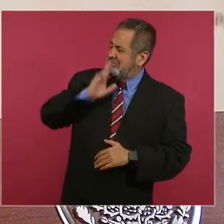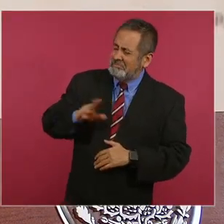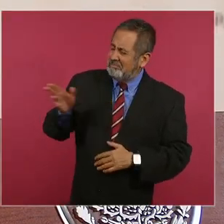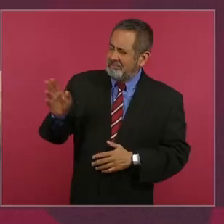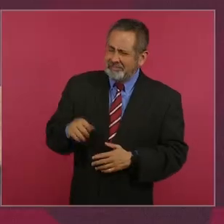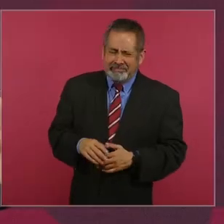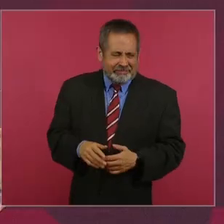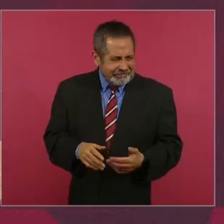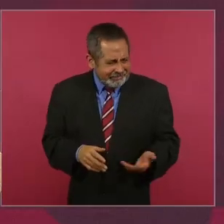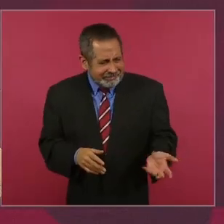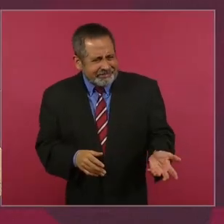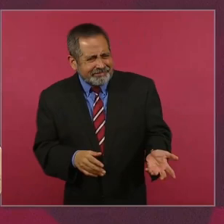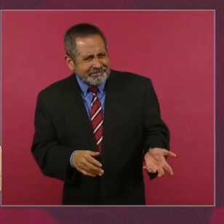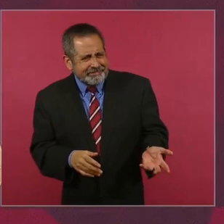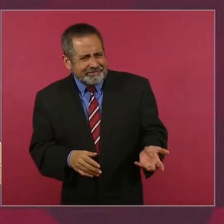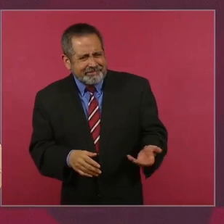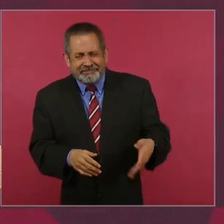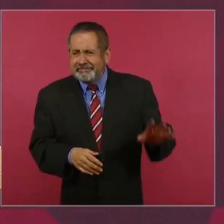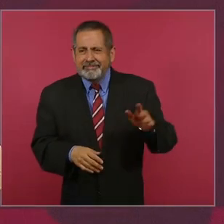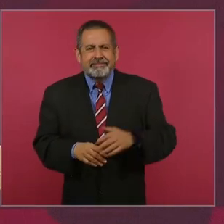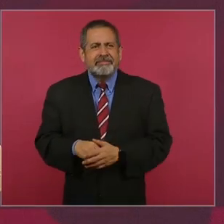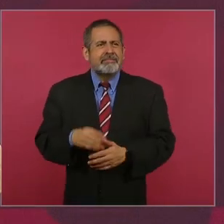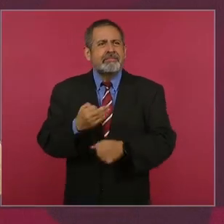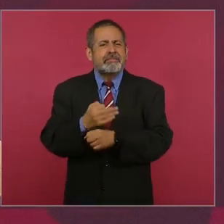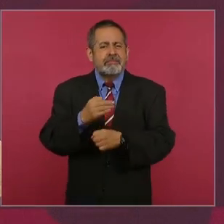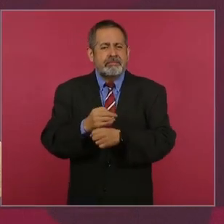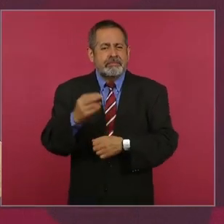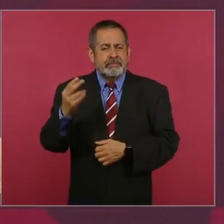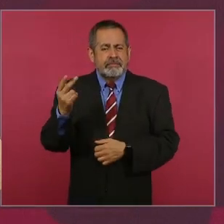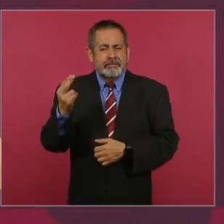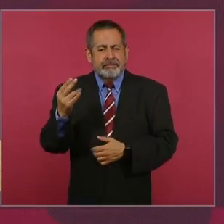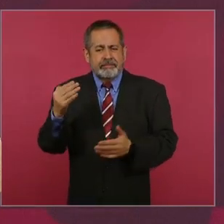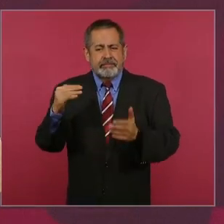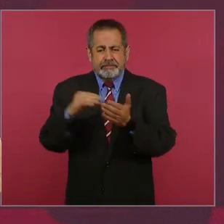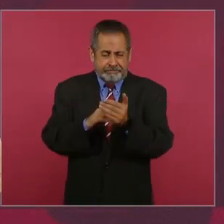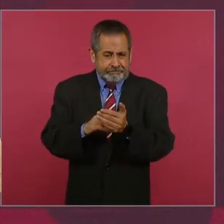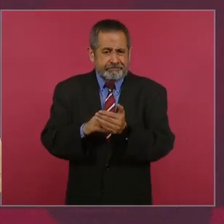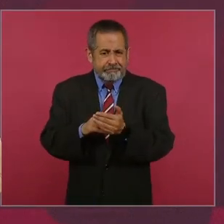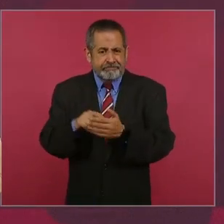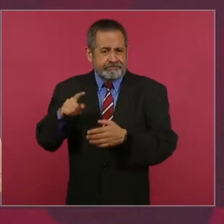22 25 mil elementos